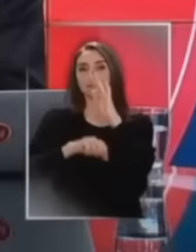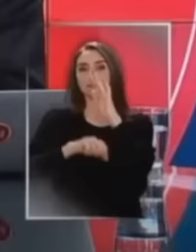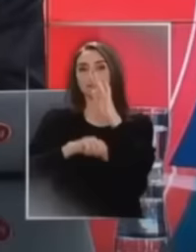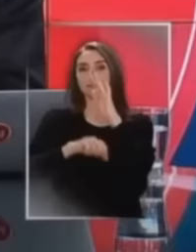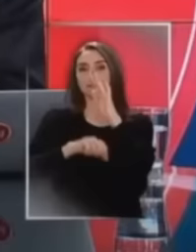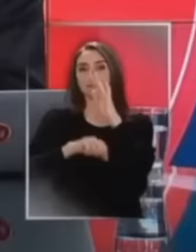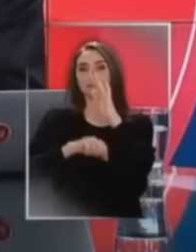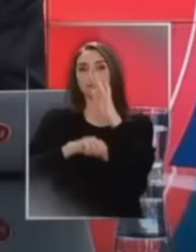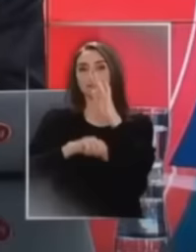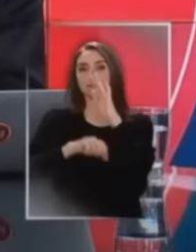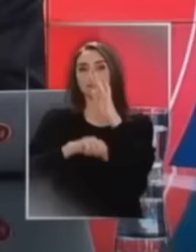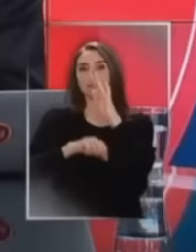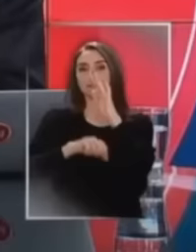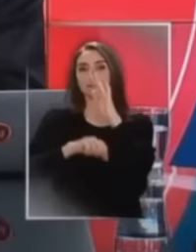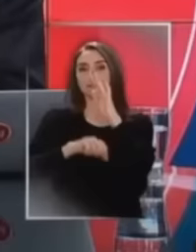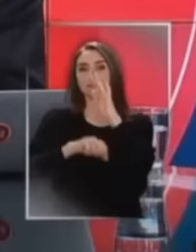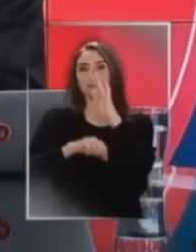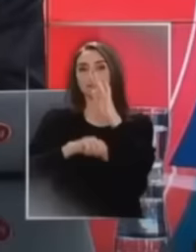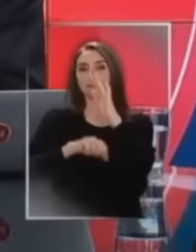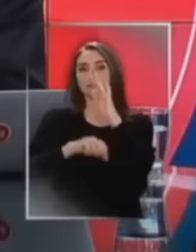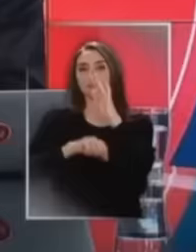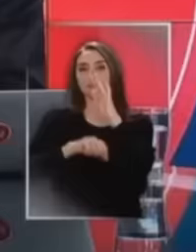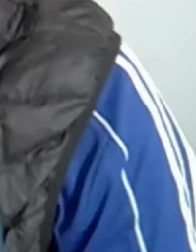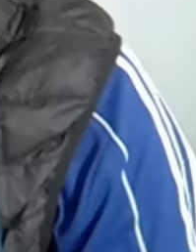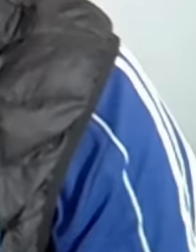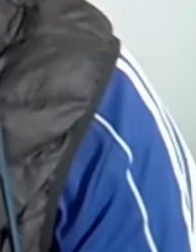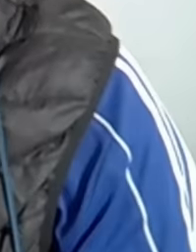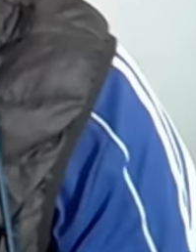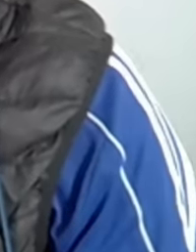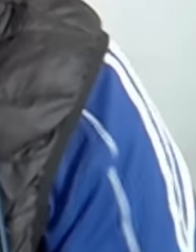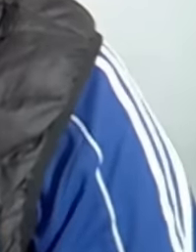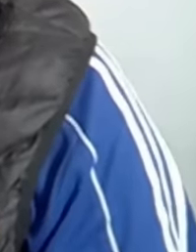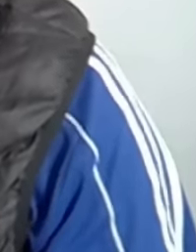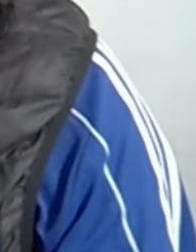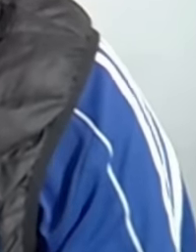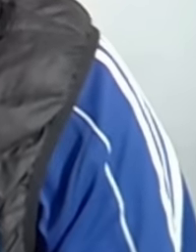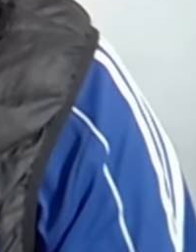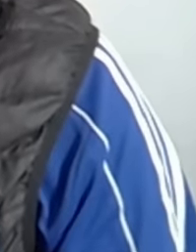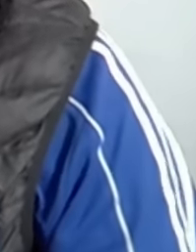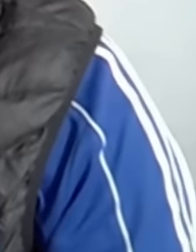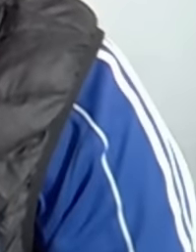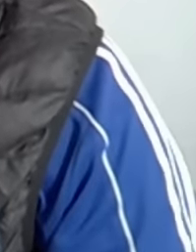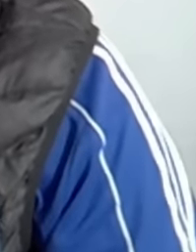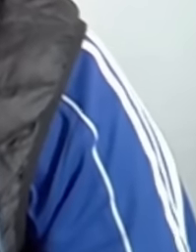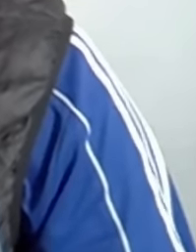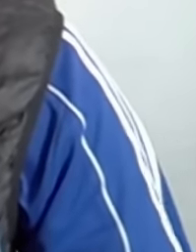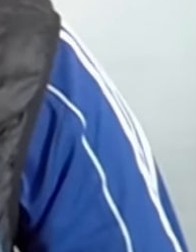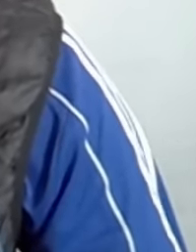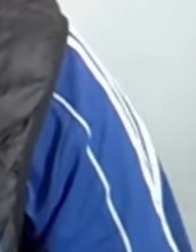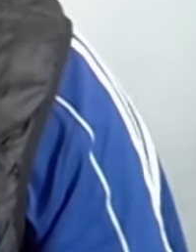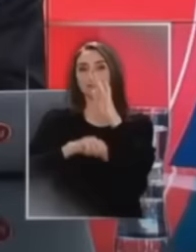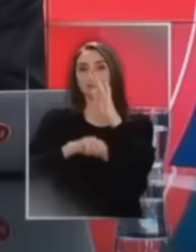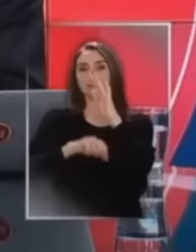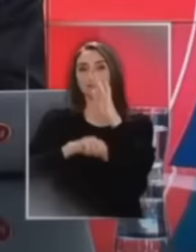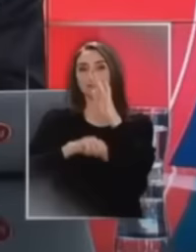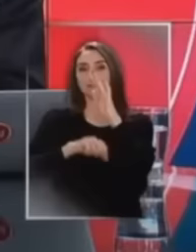video. Se lo suplico, por favor. De paso, al señor lo invito a que se suscriba y deje un buen me gusta, que eso me ayuda un montonazo,